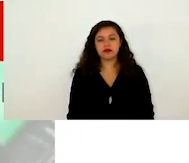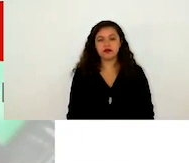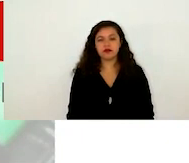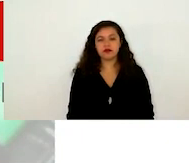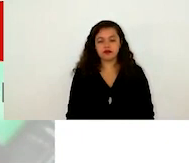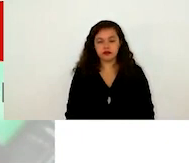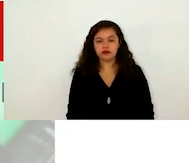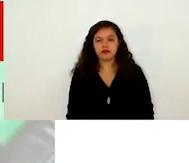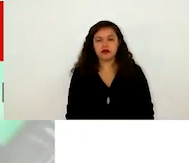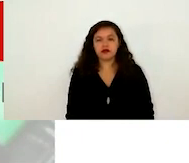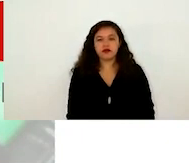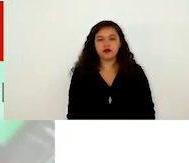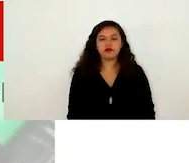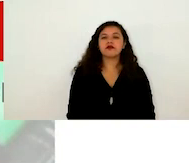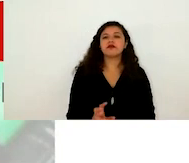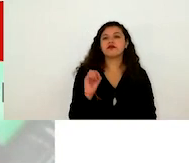ok